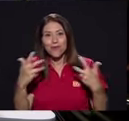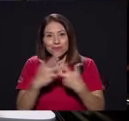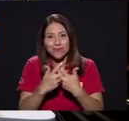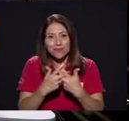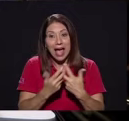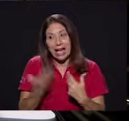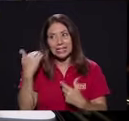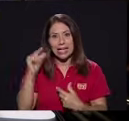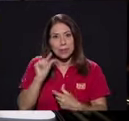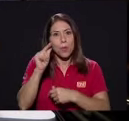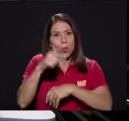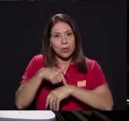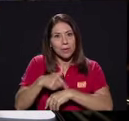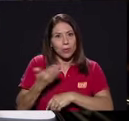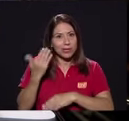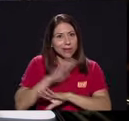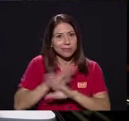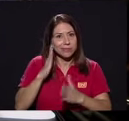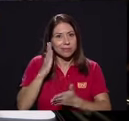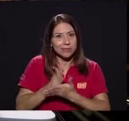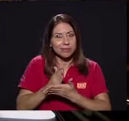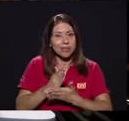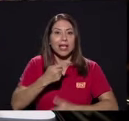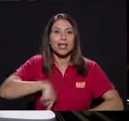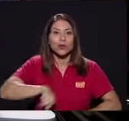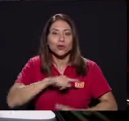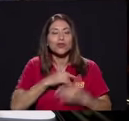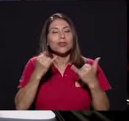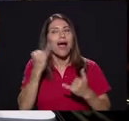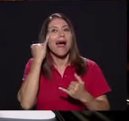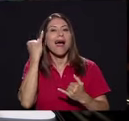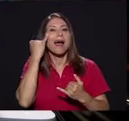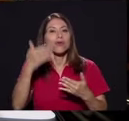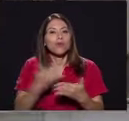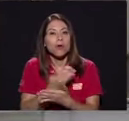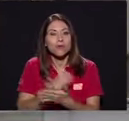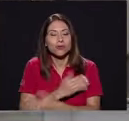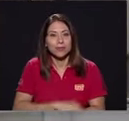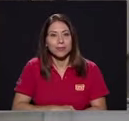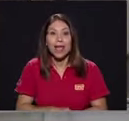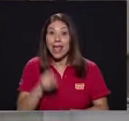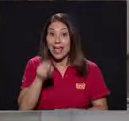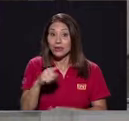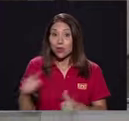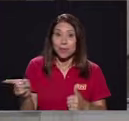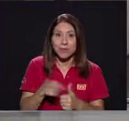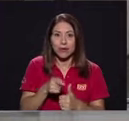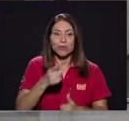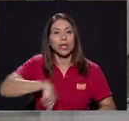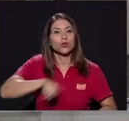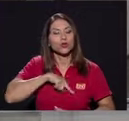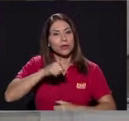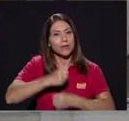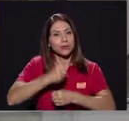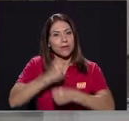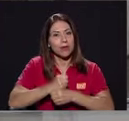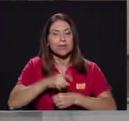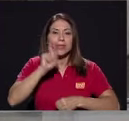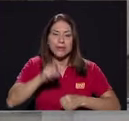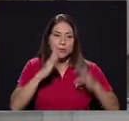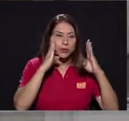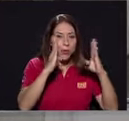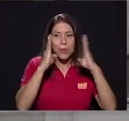¿verdad? Hasta hace poco, hasta que hemos ideado estos nuevos mecanismos. Eso es lo primero, que vamos a trabajar y que necesitamos tomar en cuenta